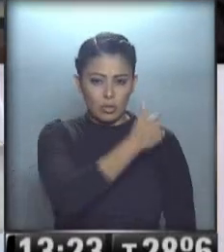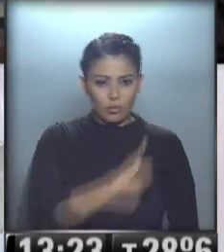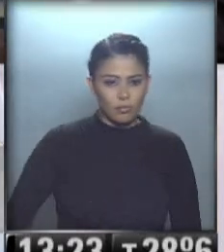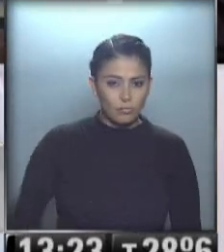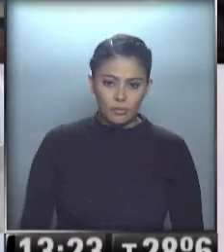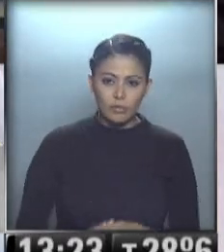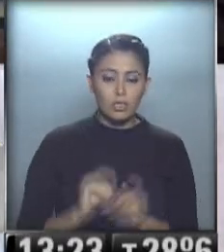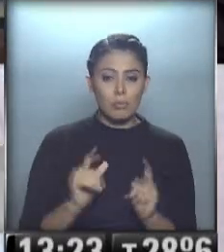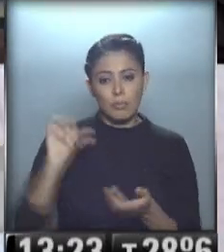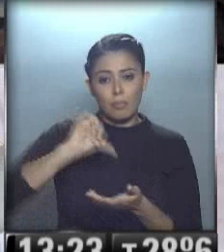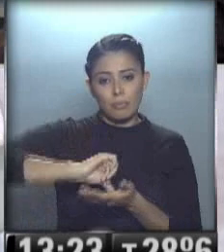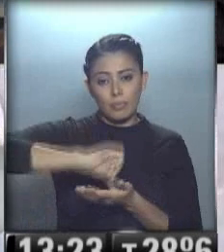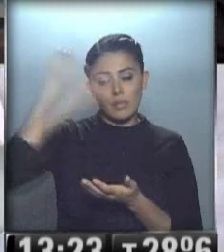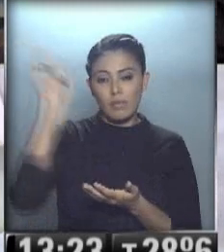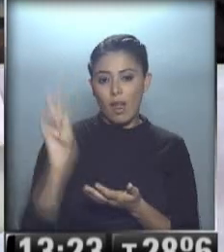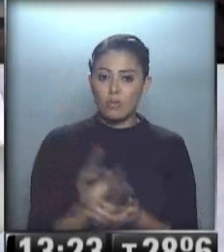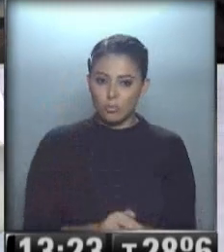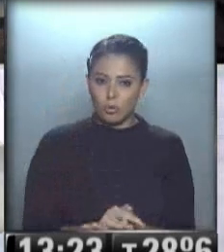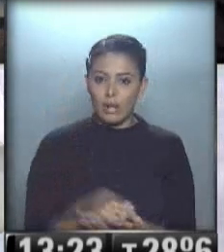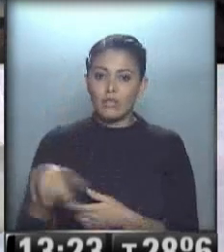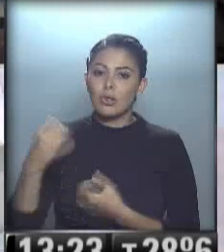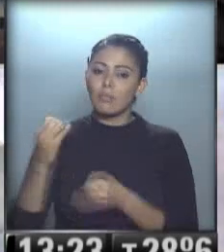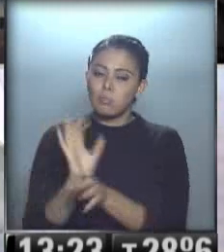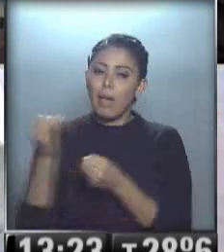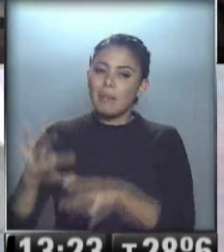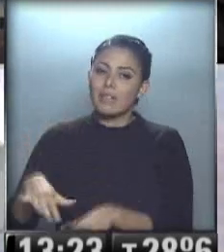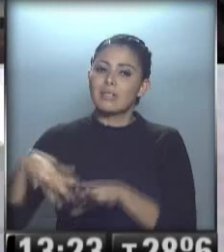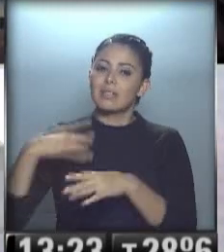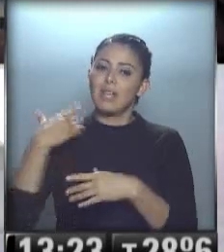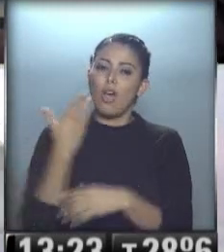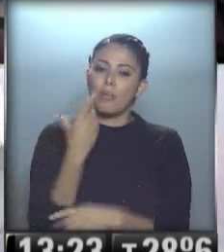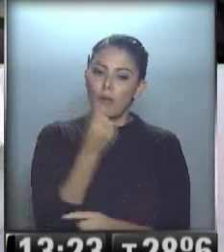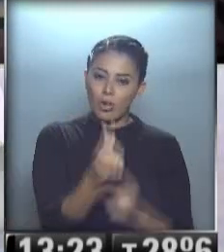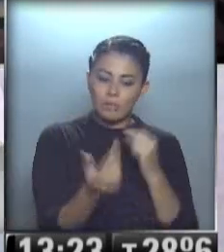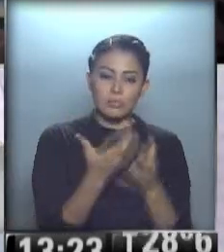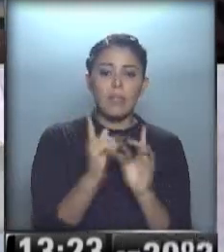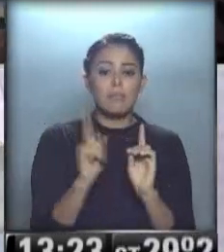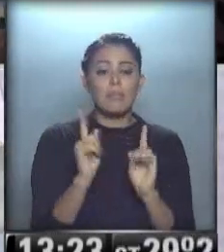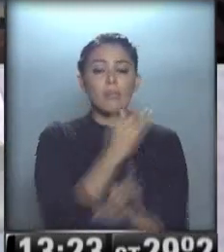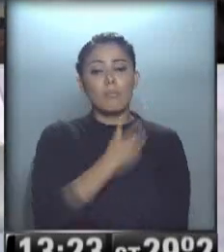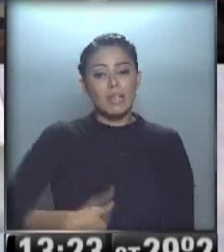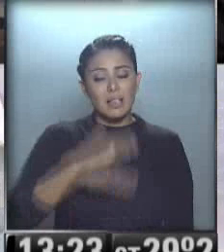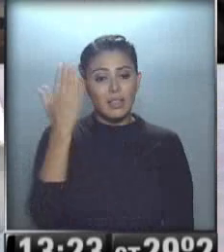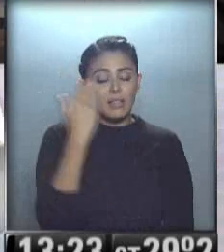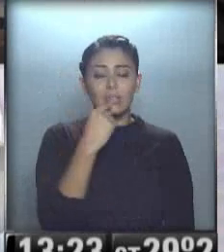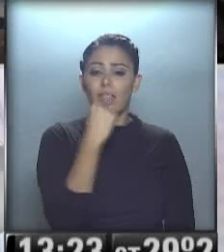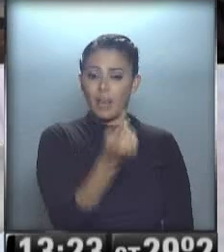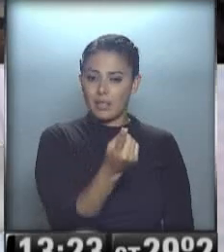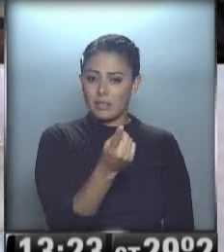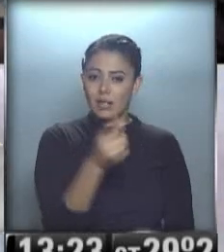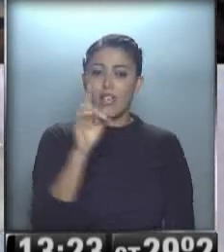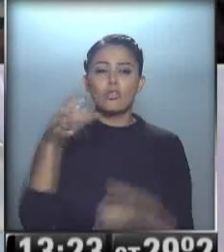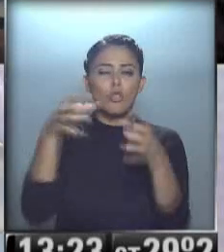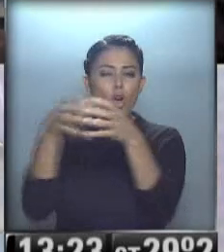eh la República bolivariana de Venezuela claro también en la nota Nicolás Maduro el presidente venezolano nos decía que esos